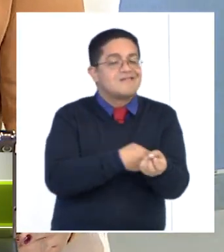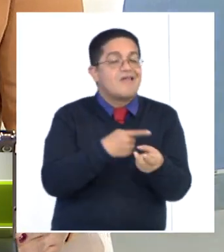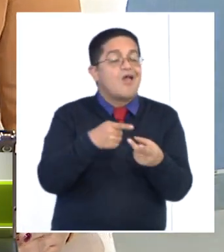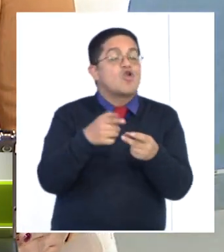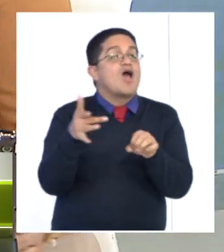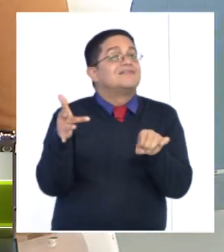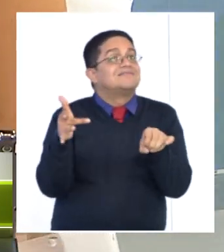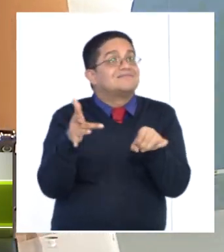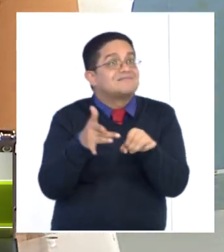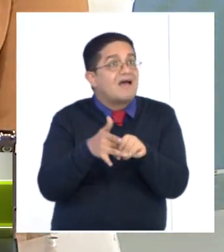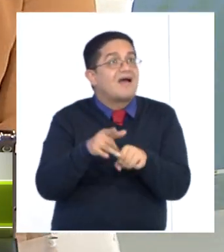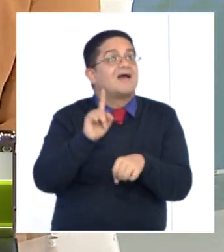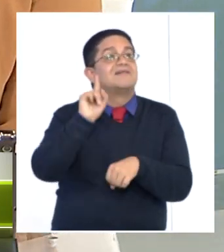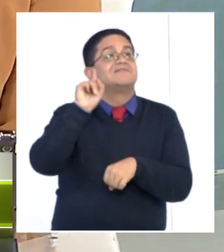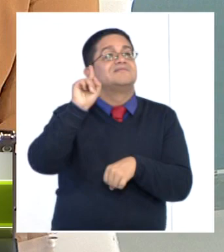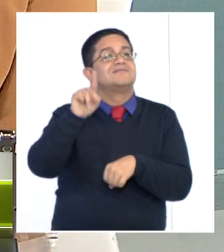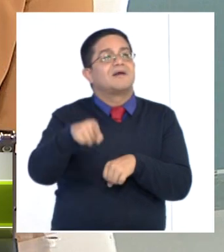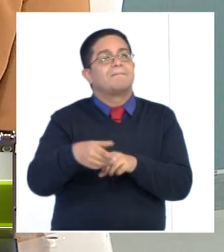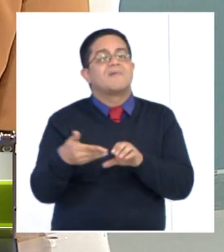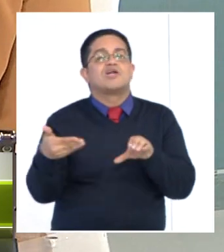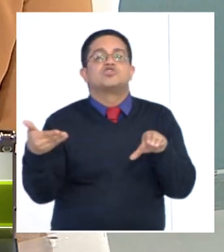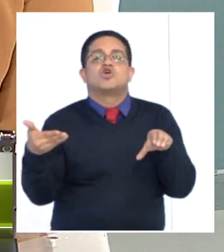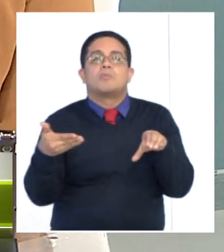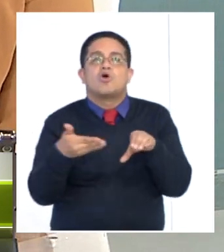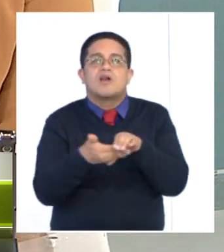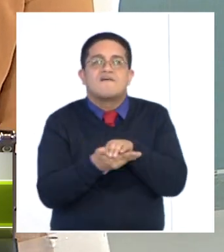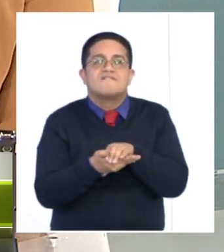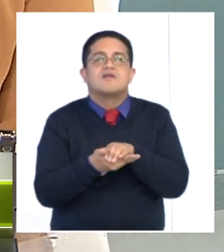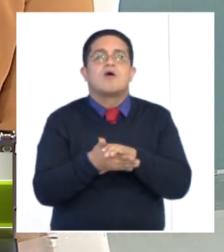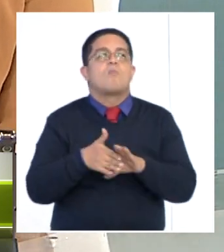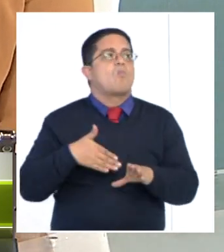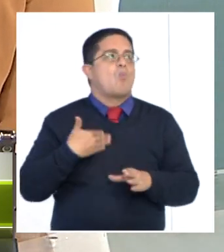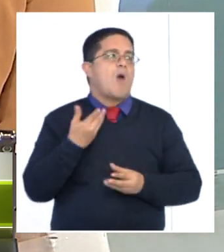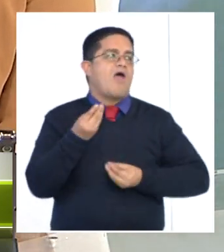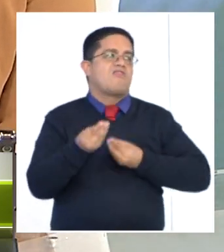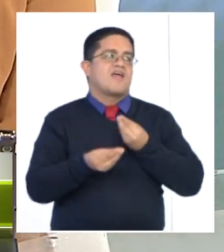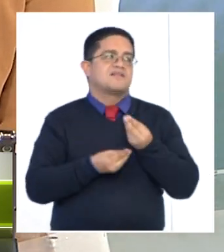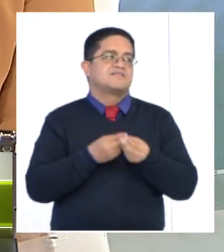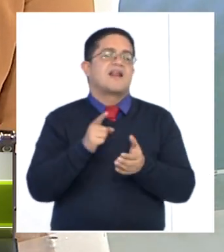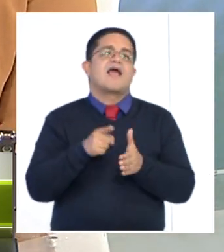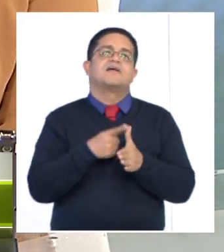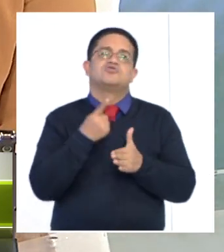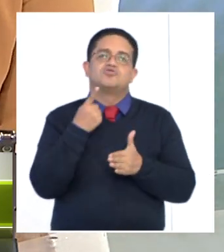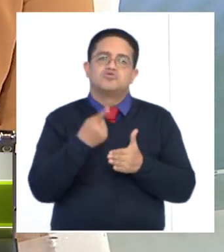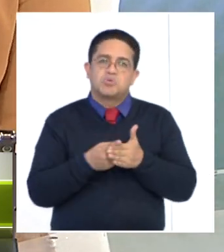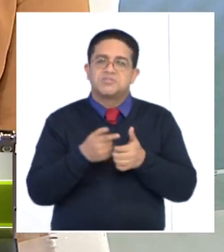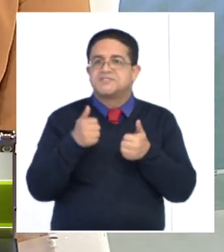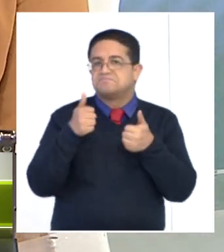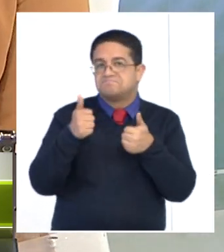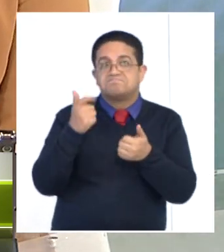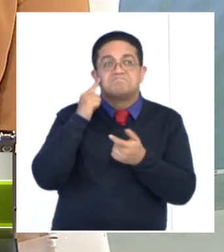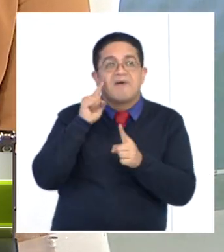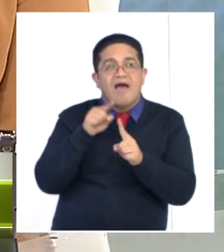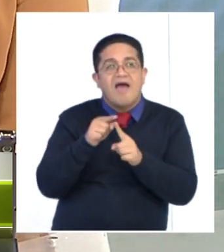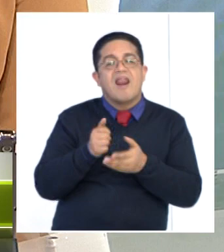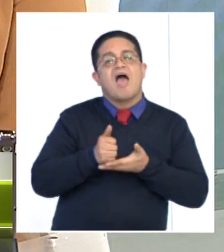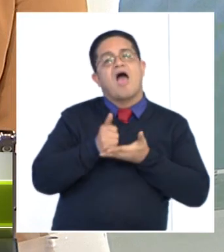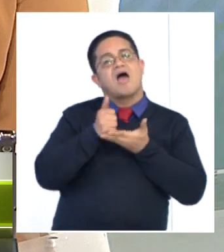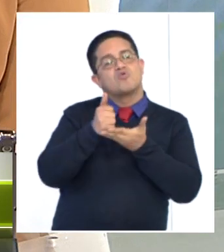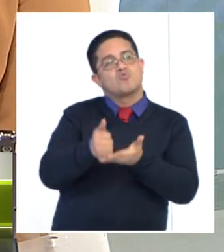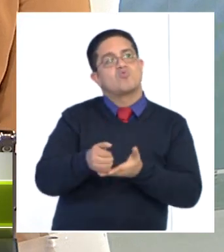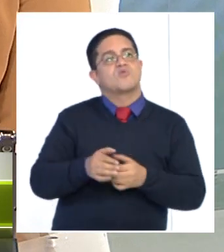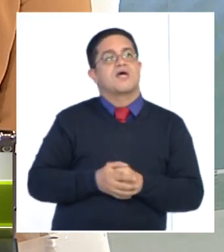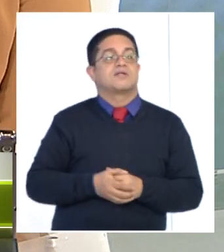una tomografía, dependiendo del paciente, se puede hacer entonces esto de una manera oportuna para ayudarlos, ¿no?